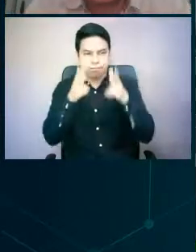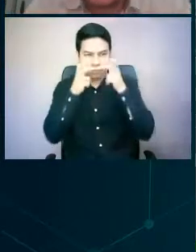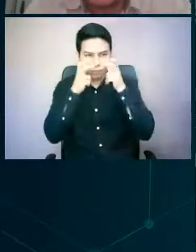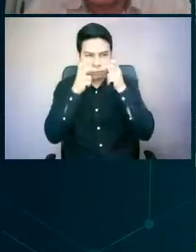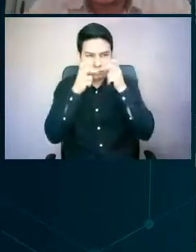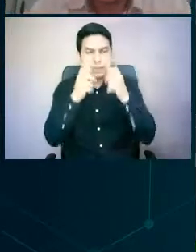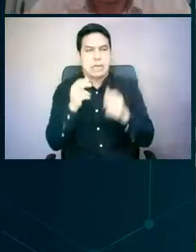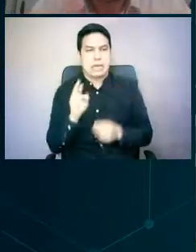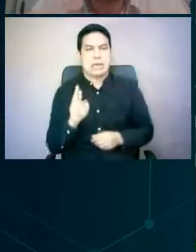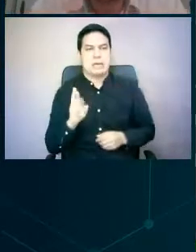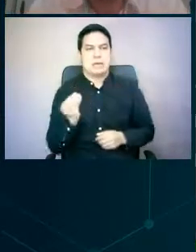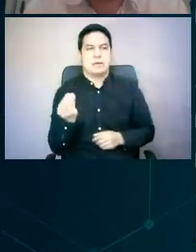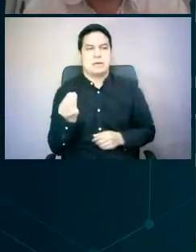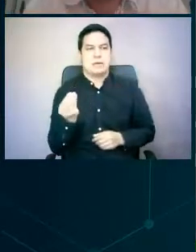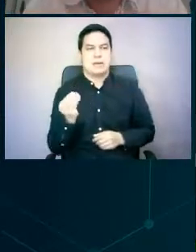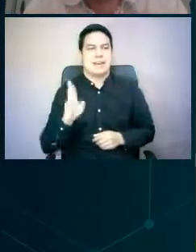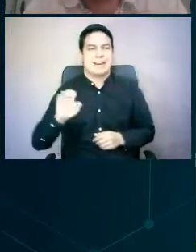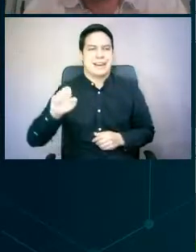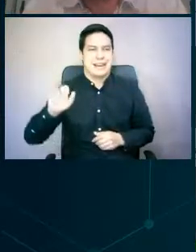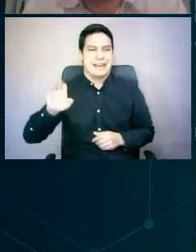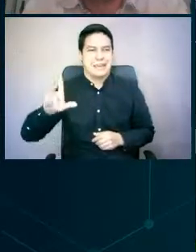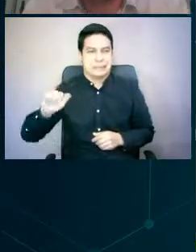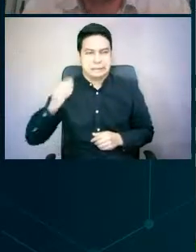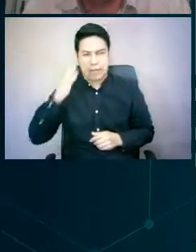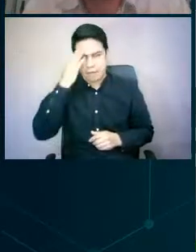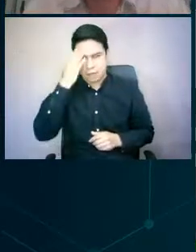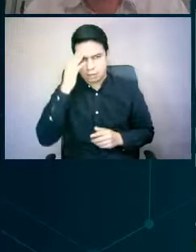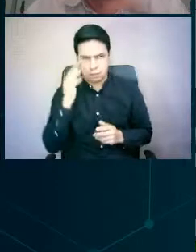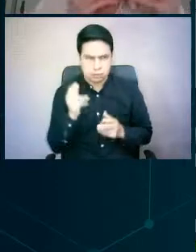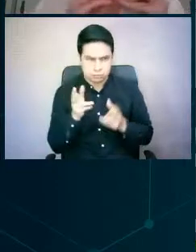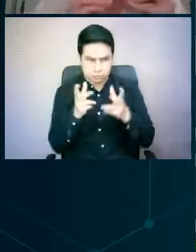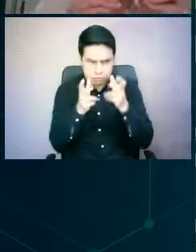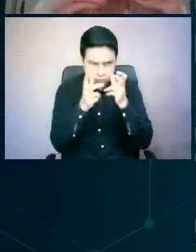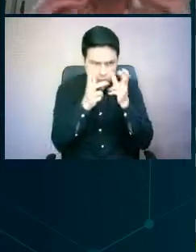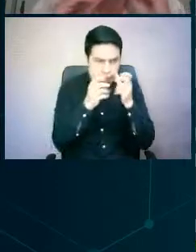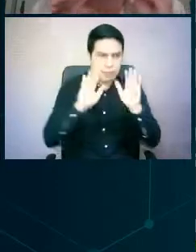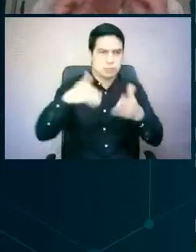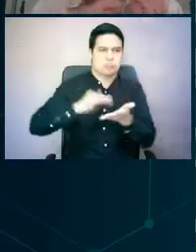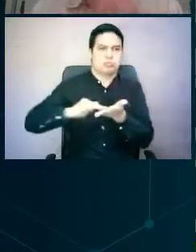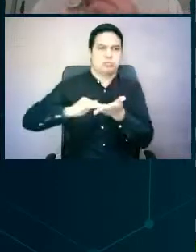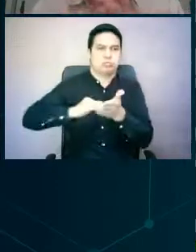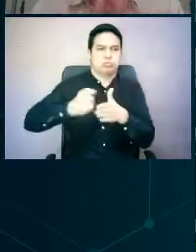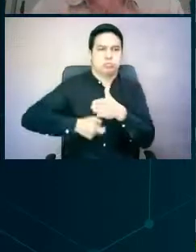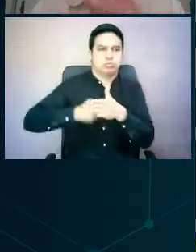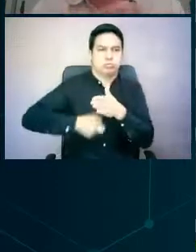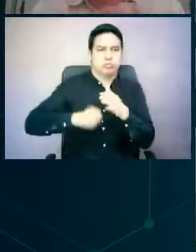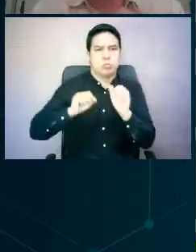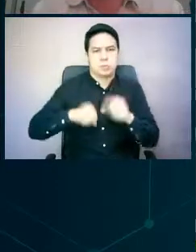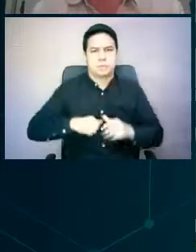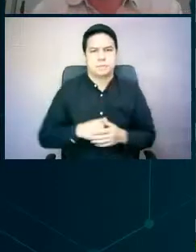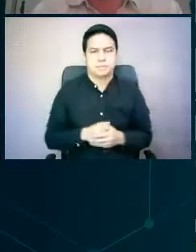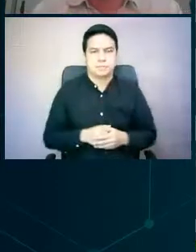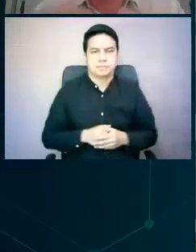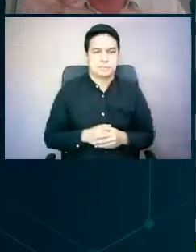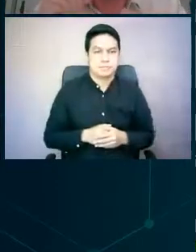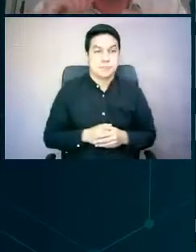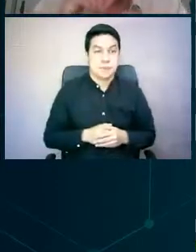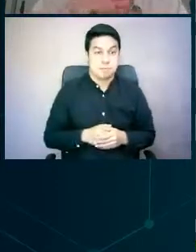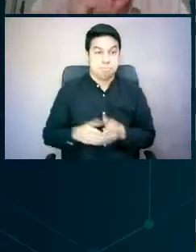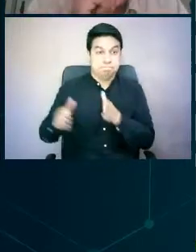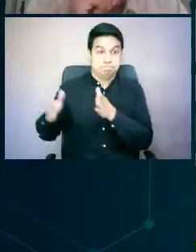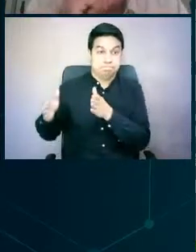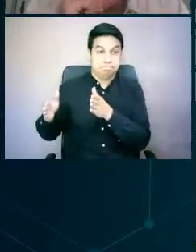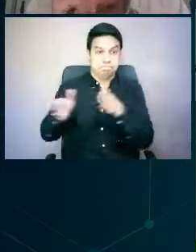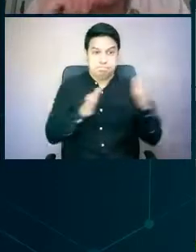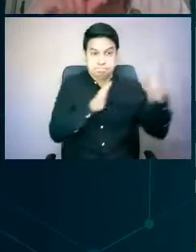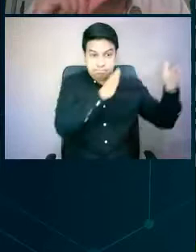paquetes. Entonces, en la figurita del lado derecho, vemos más o menos cómo es el empaquetamiento de la información. Entonces,